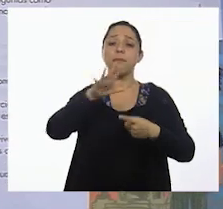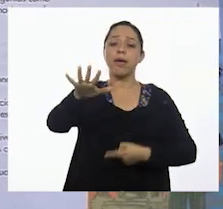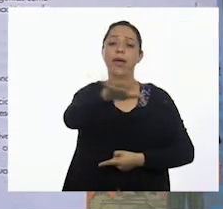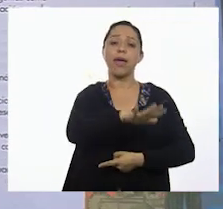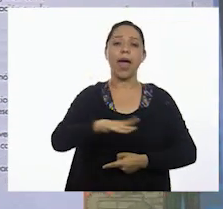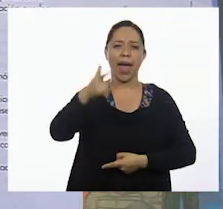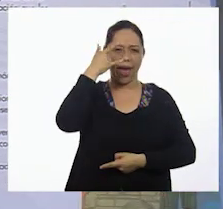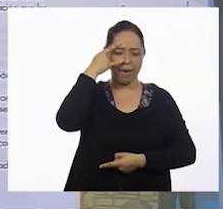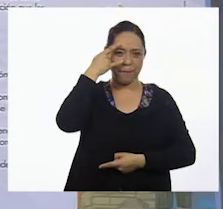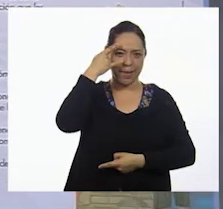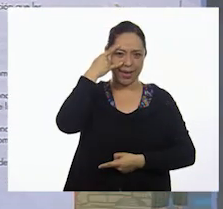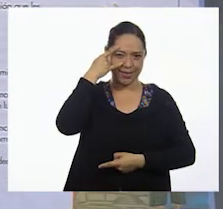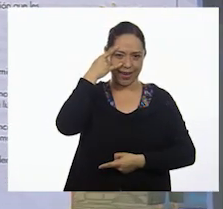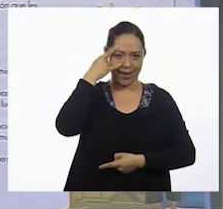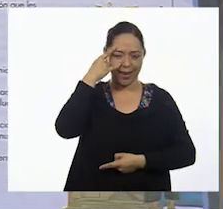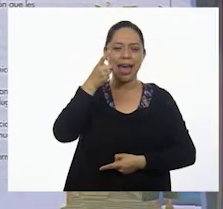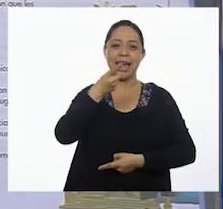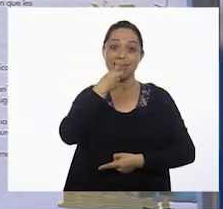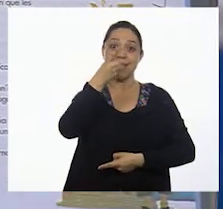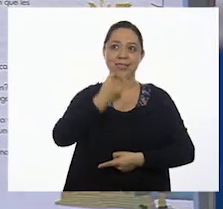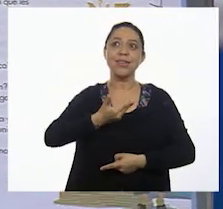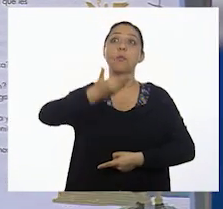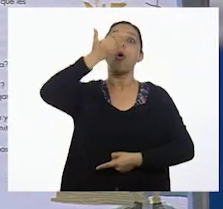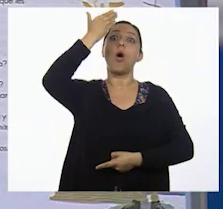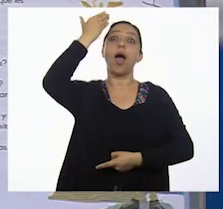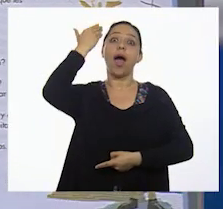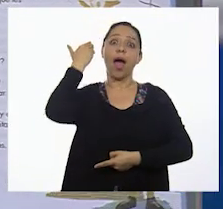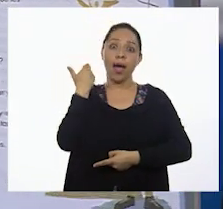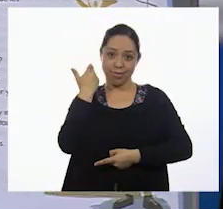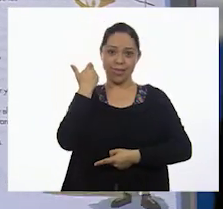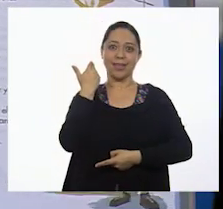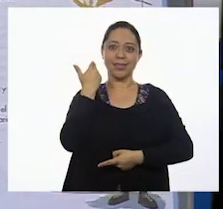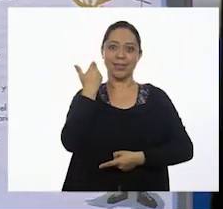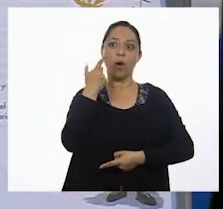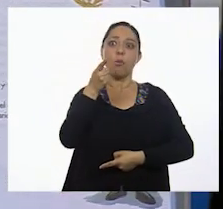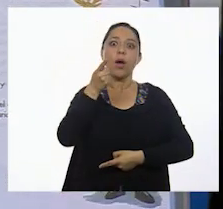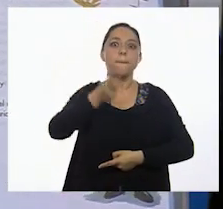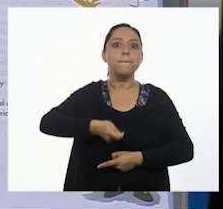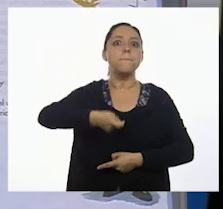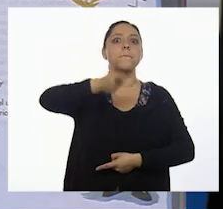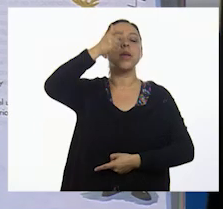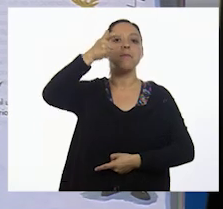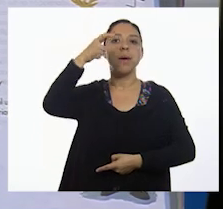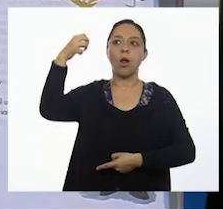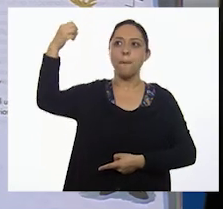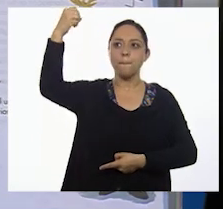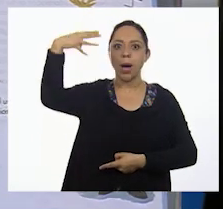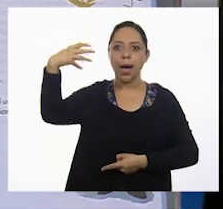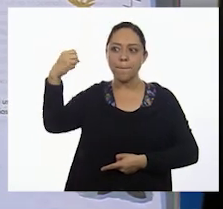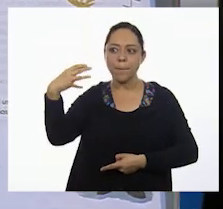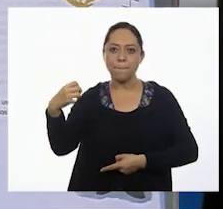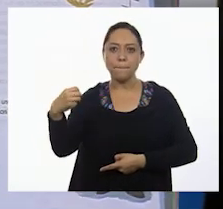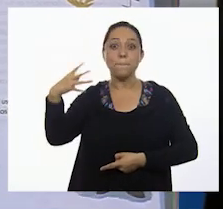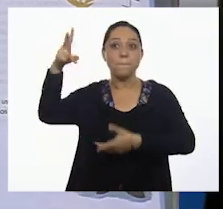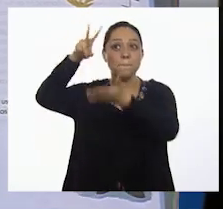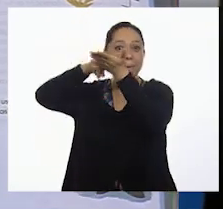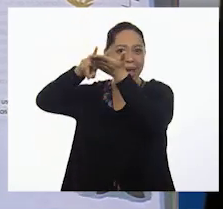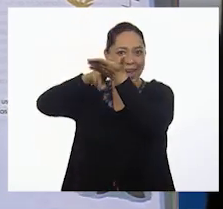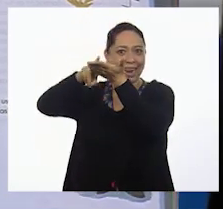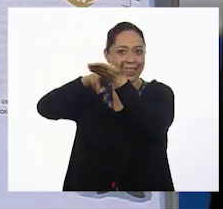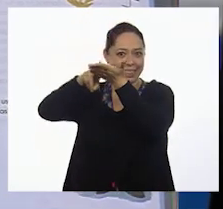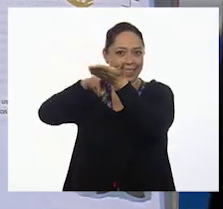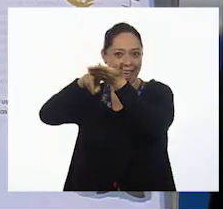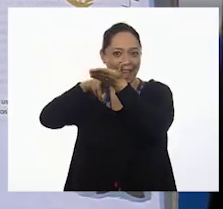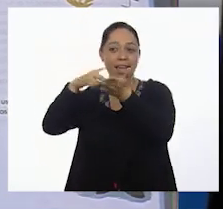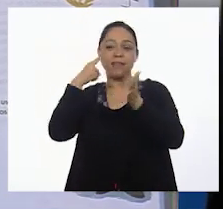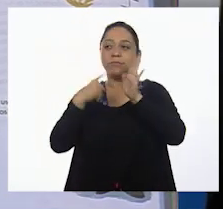que Campeche pues, fue la primera entidad que estuvo en semáforo verde y te mostramos un reportaje donde estuvimos viendo